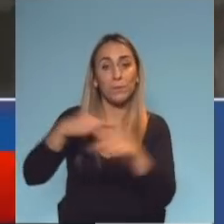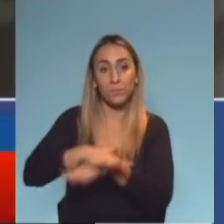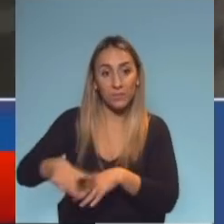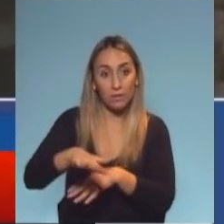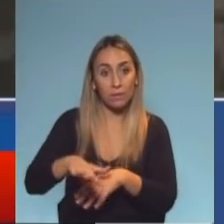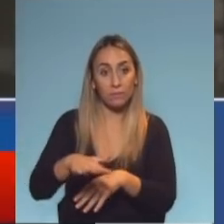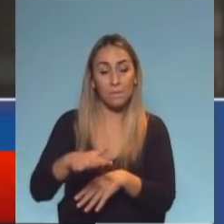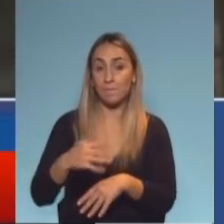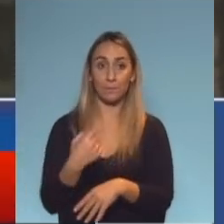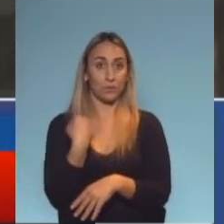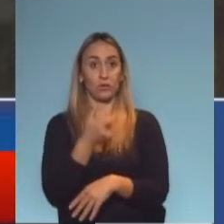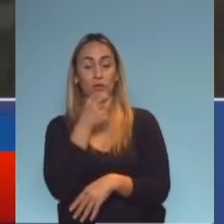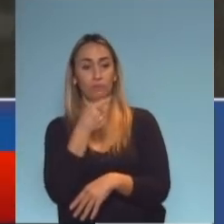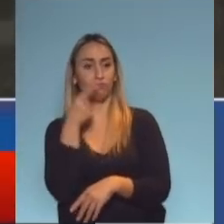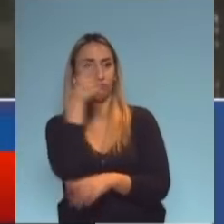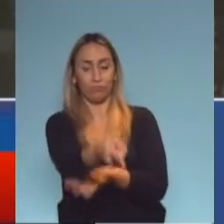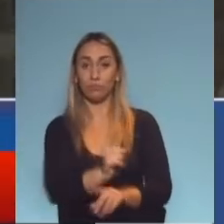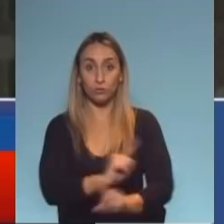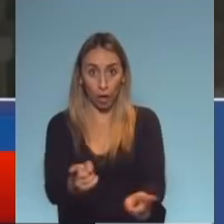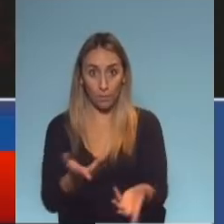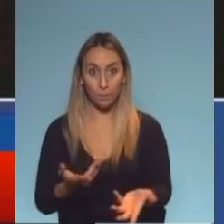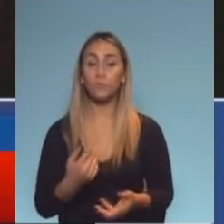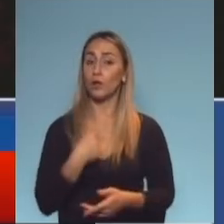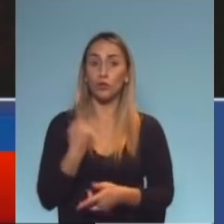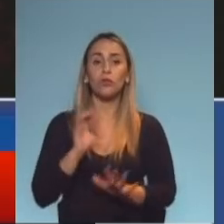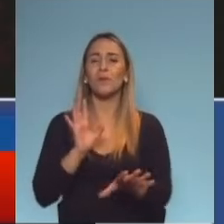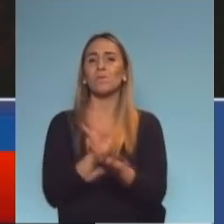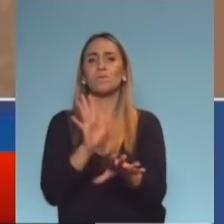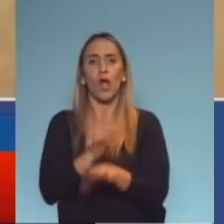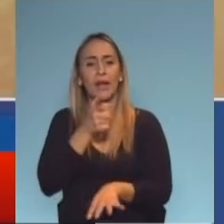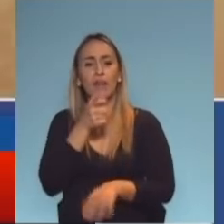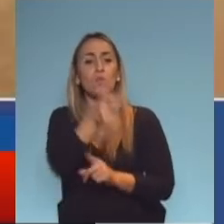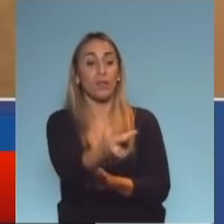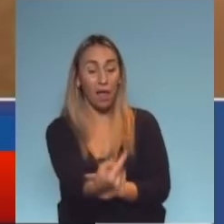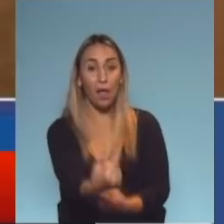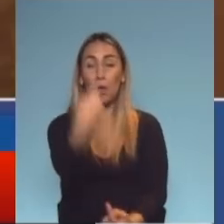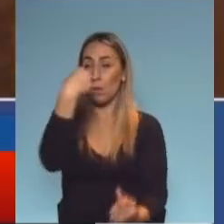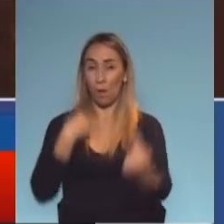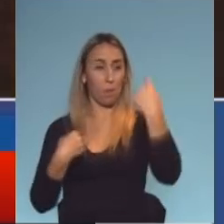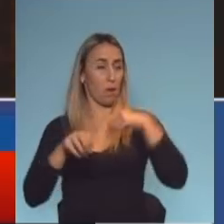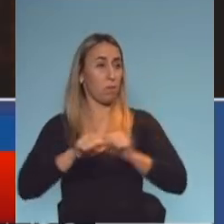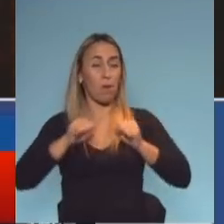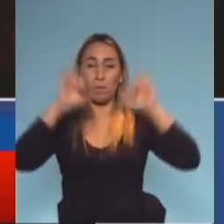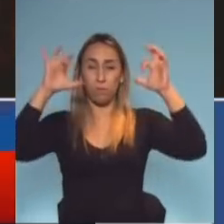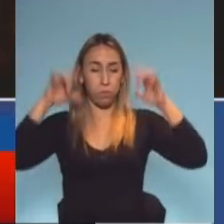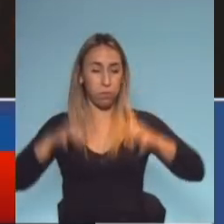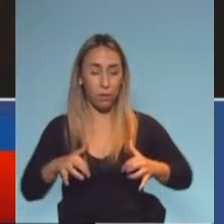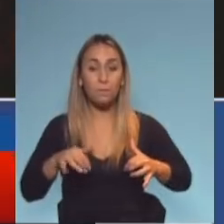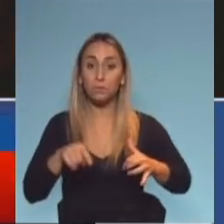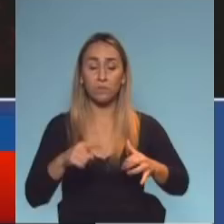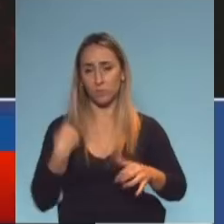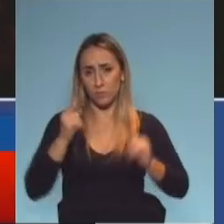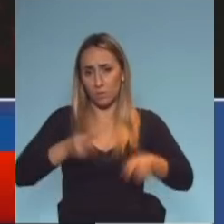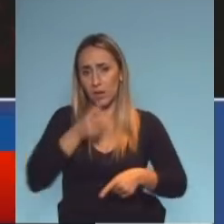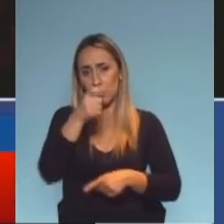no tenemos que responder. Lo que estamos haciendo nosotros es responder a los cohetes de la organización terrorista